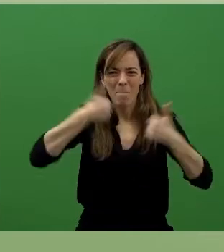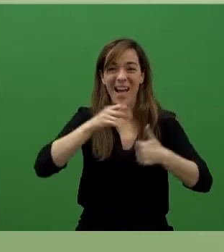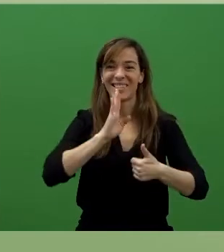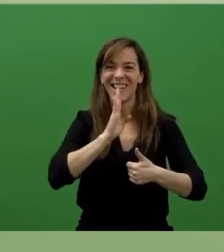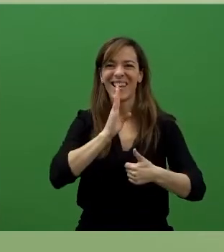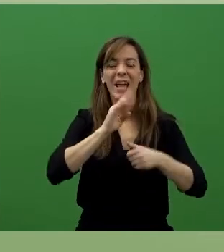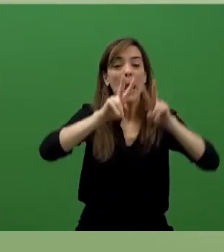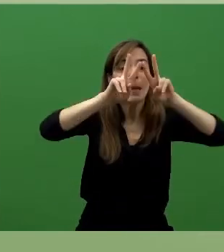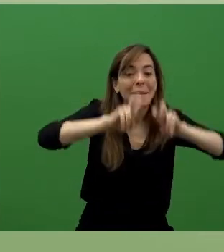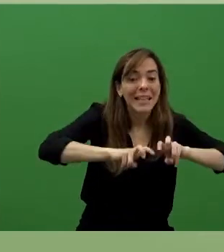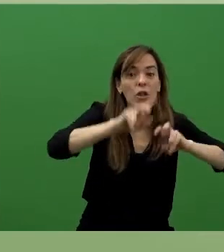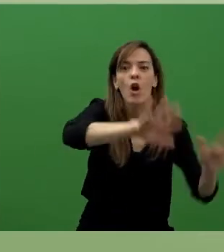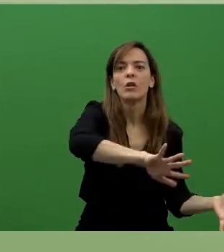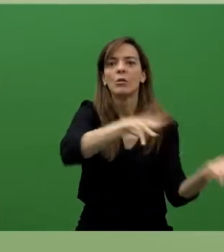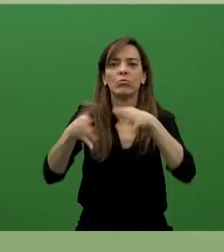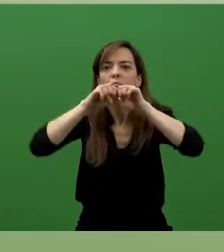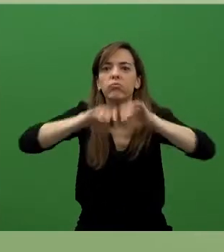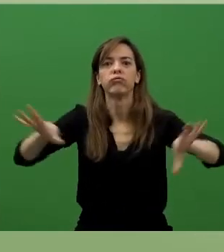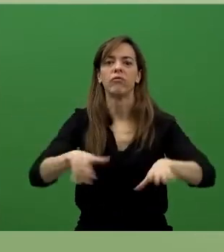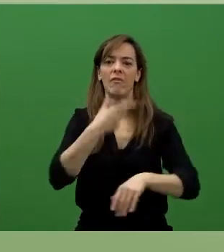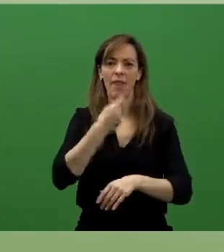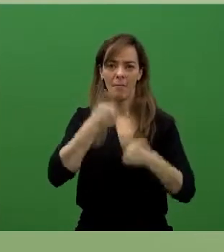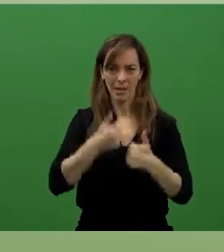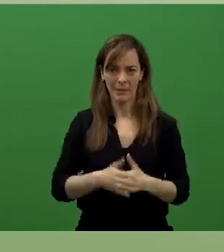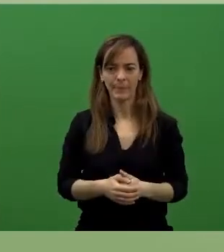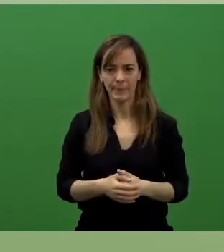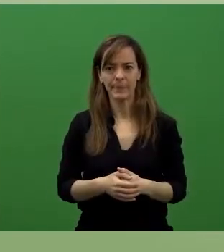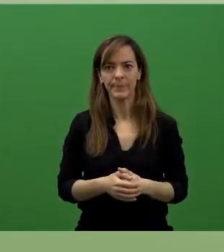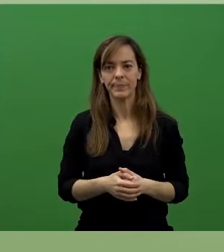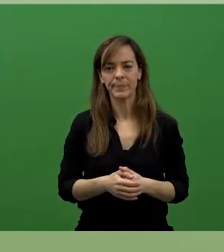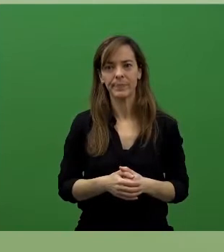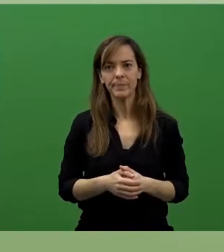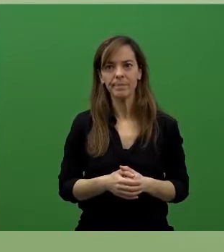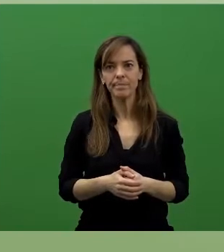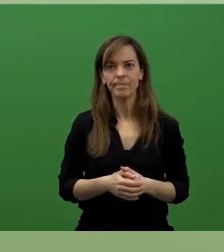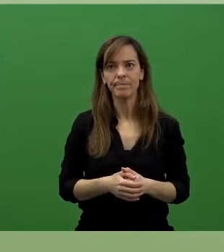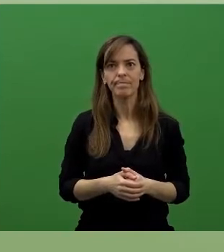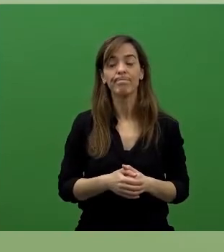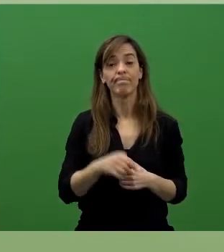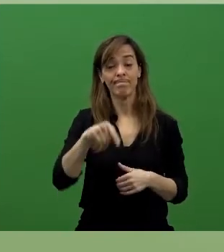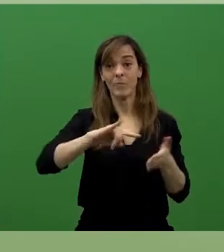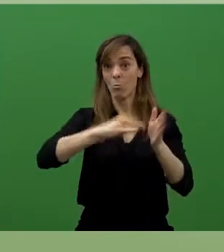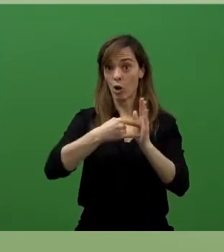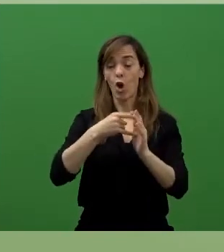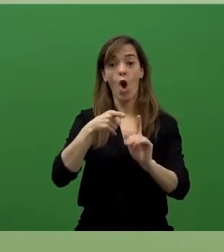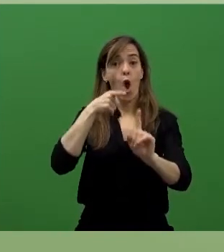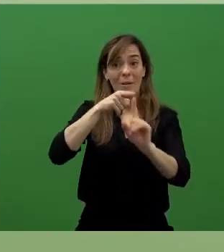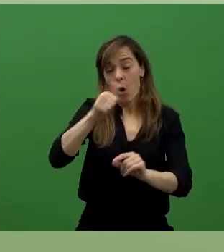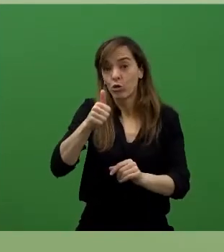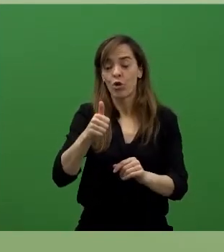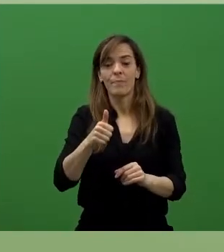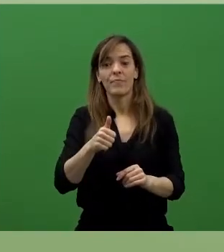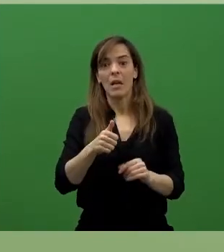esta traslación, esta investigación clínica en enfermedades raras. Entonces, uno de los objetivos de este proyecto, y no voy a hablar mucho más